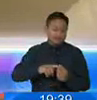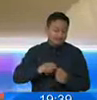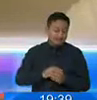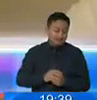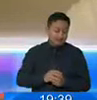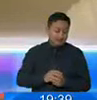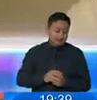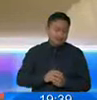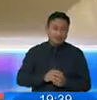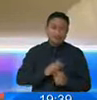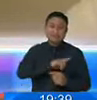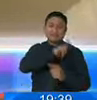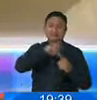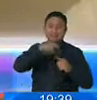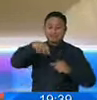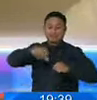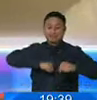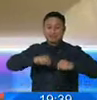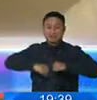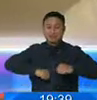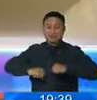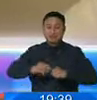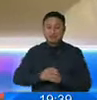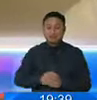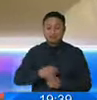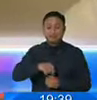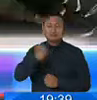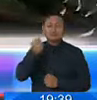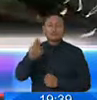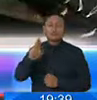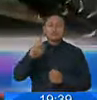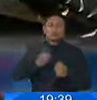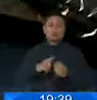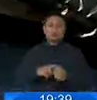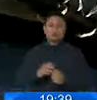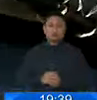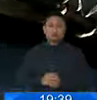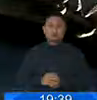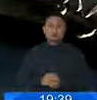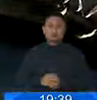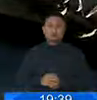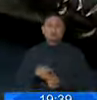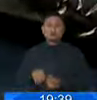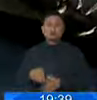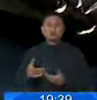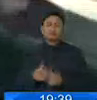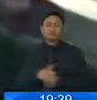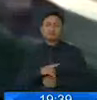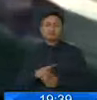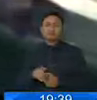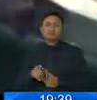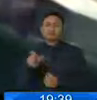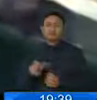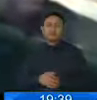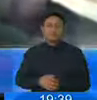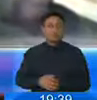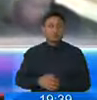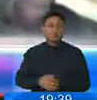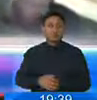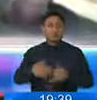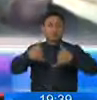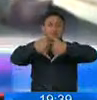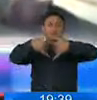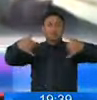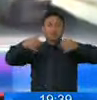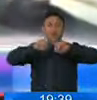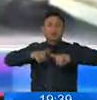y venían a hacer sus actividades en el sur de Quito. Además, bajo la modalidad de descuideros, varios locales